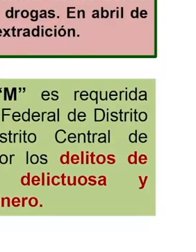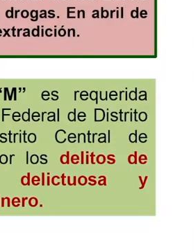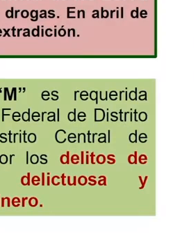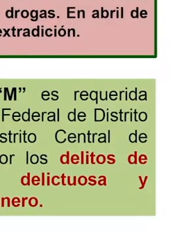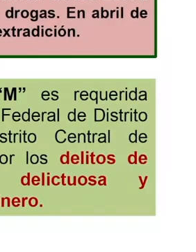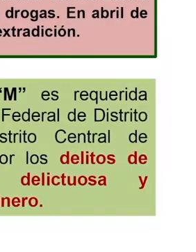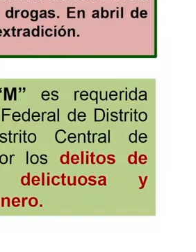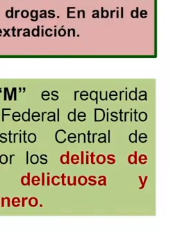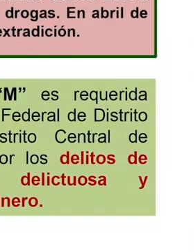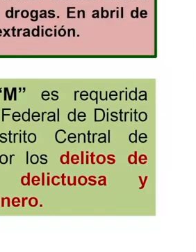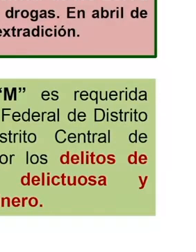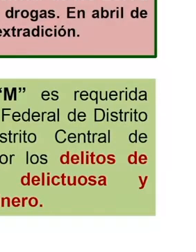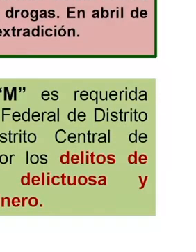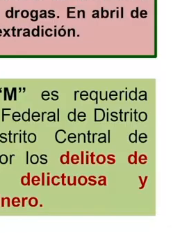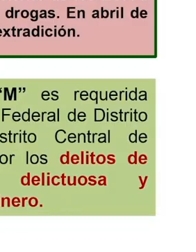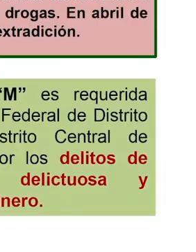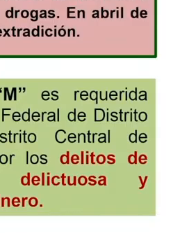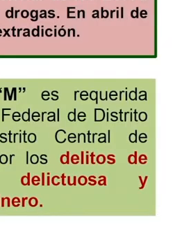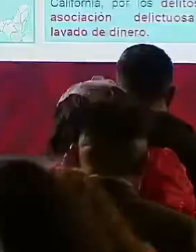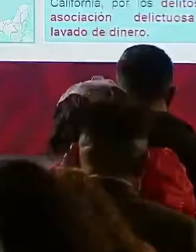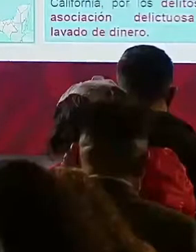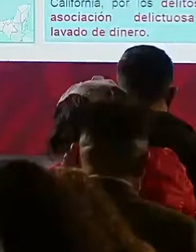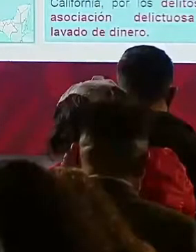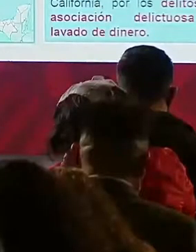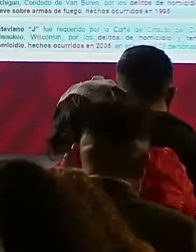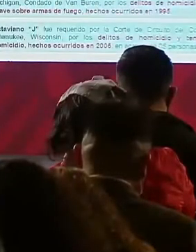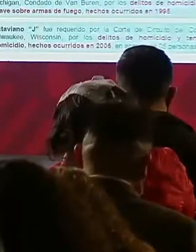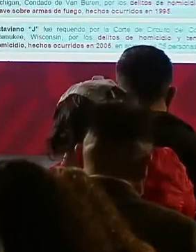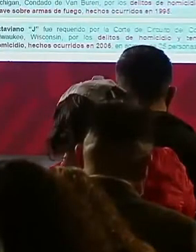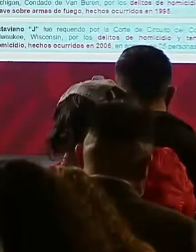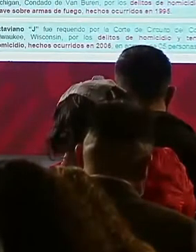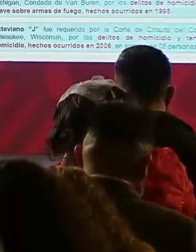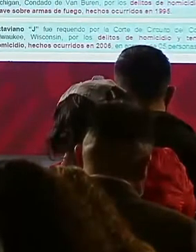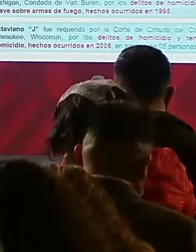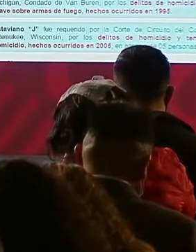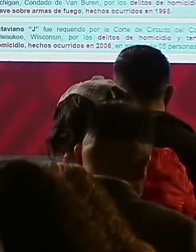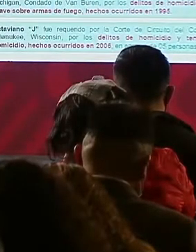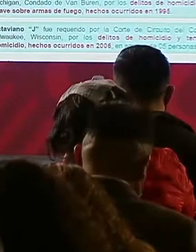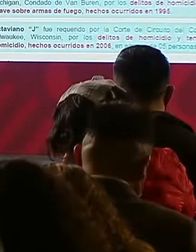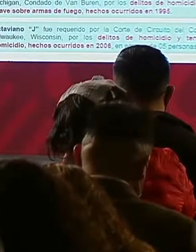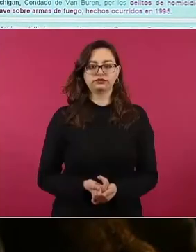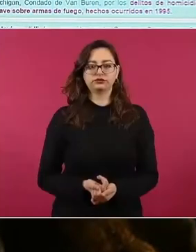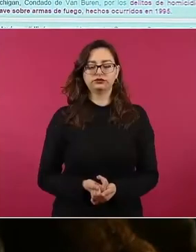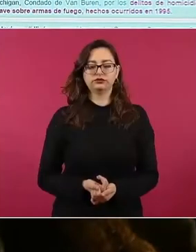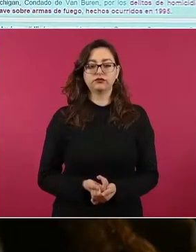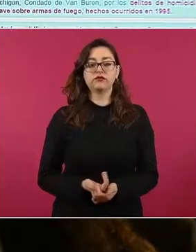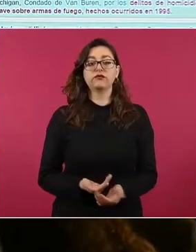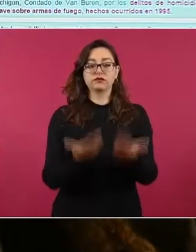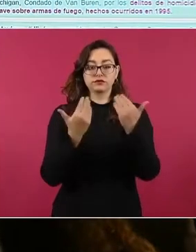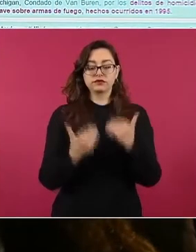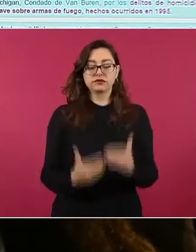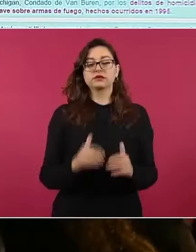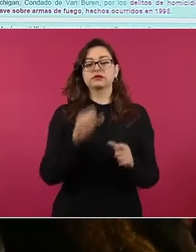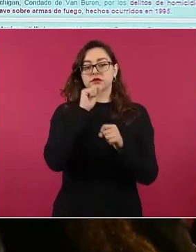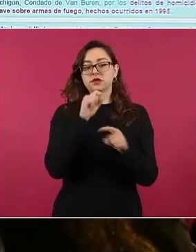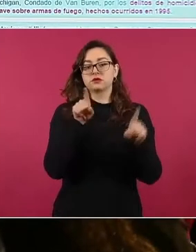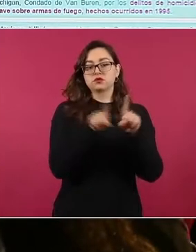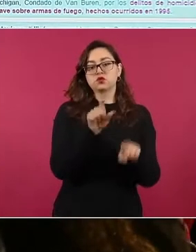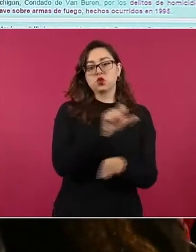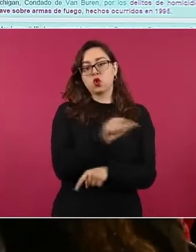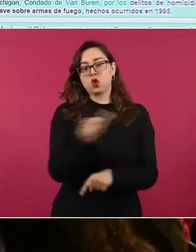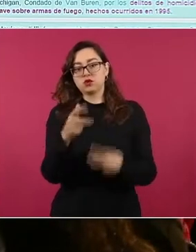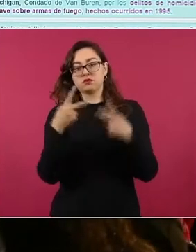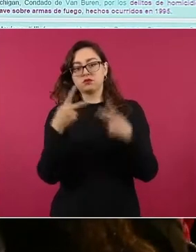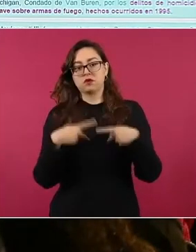parte de una organización criminal de Sinaloa. Siguiente. También informar que en otro tratado de extradición,